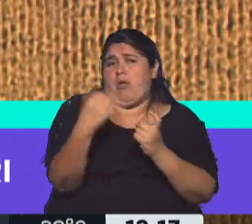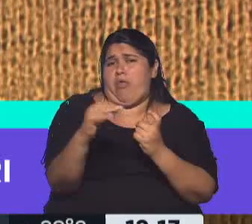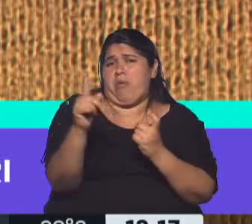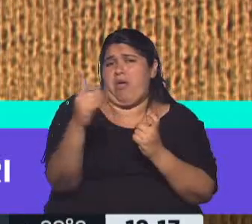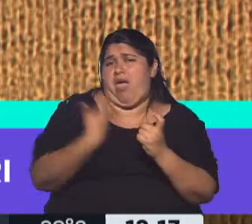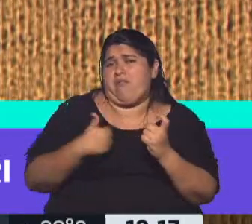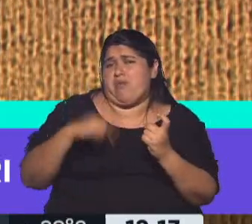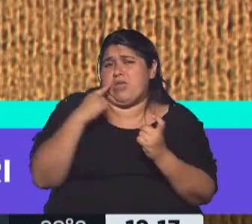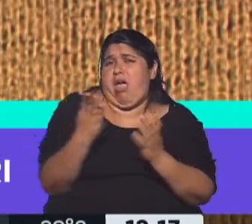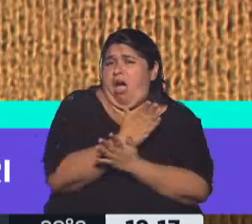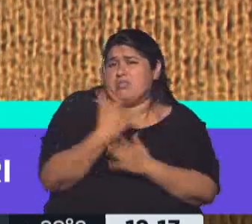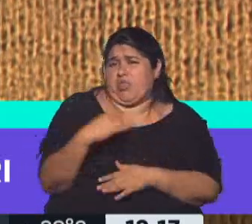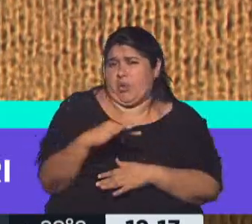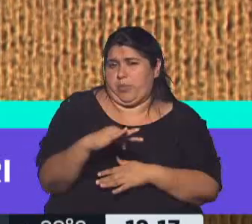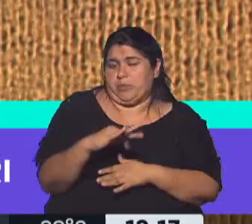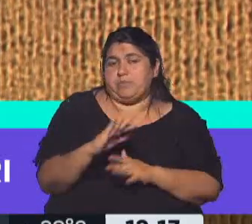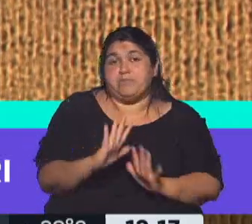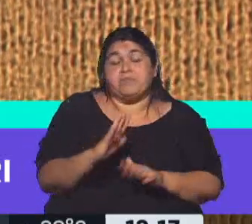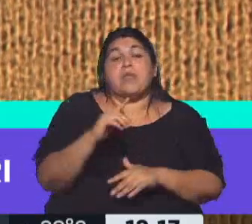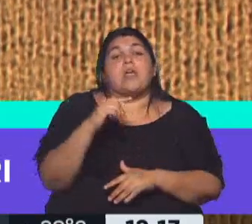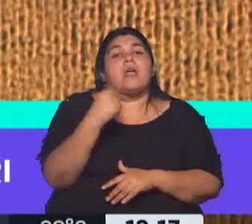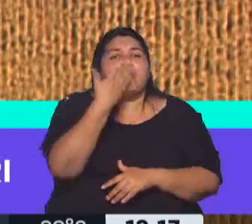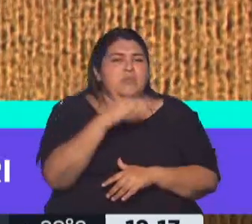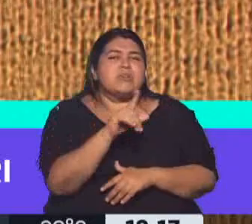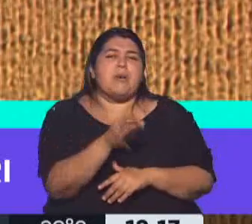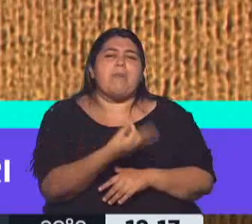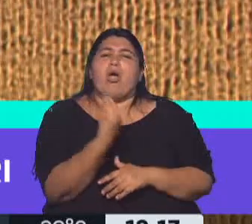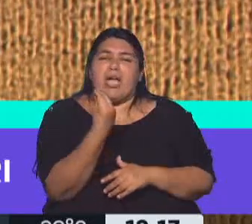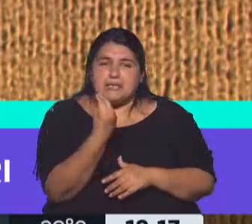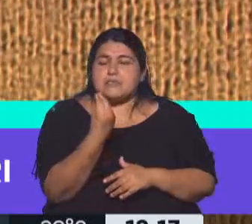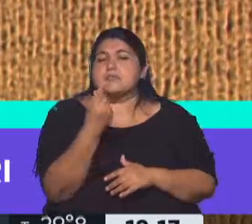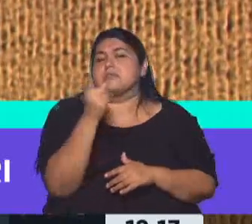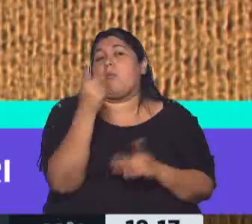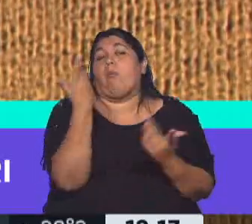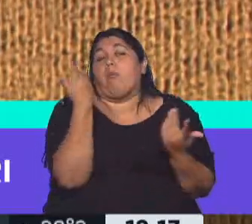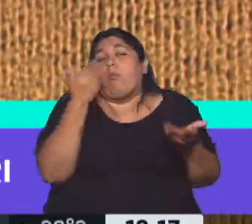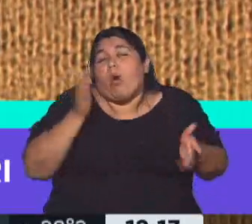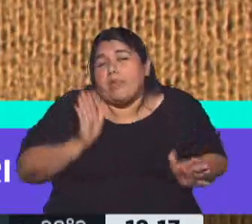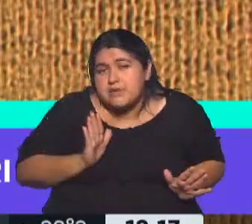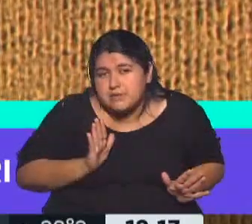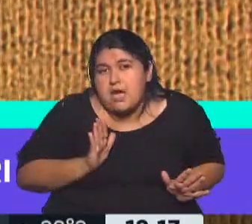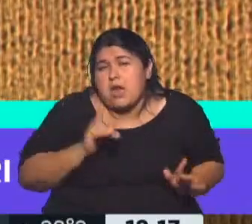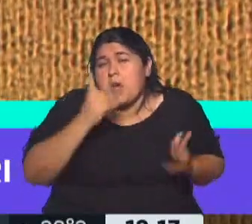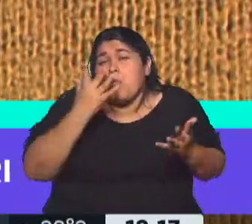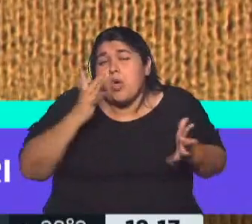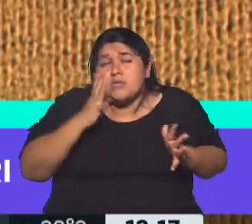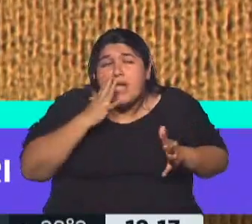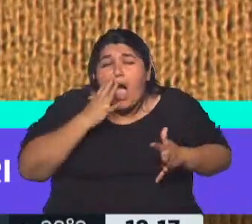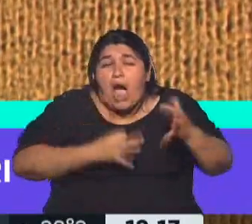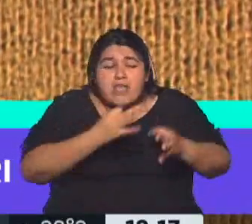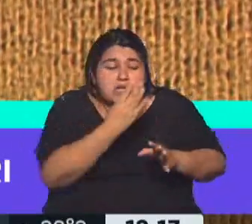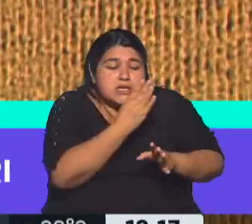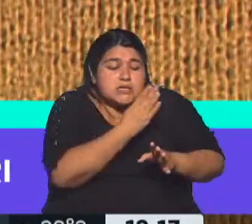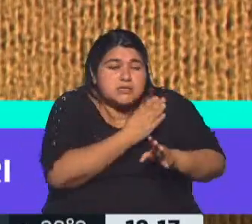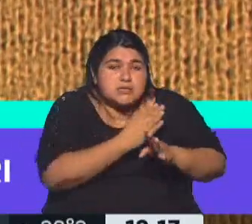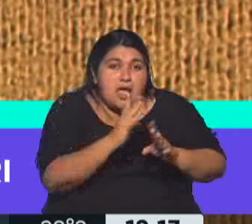había otra opción. Luego sabemos, sí, que hay una posibilidad respecto de la evaluación de